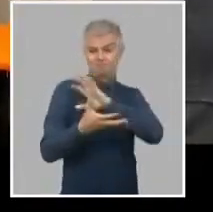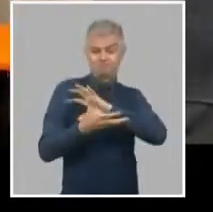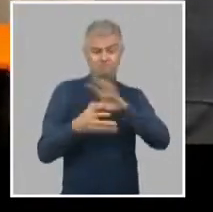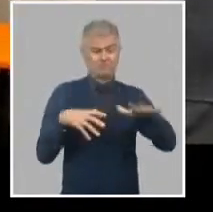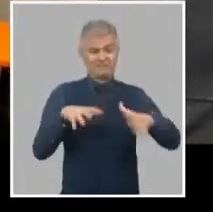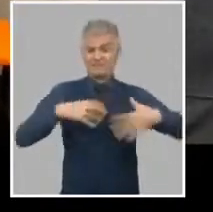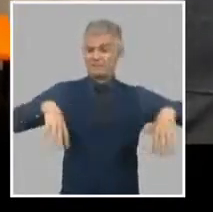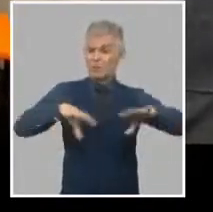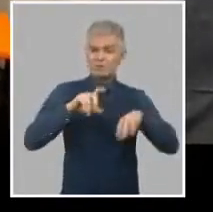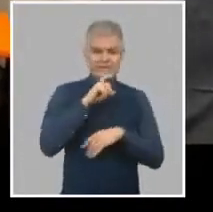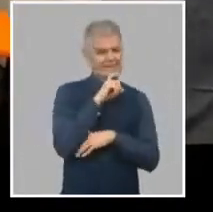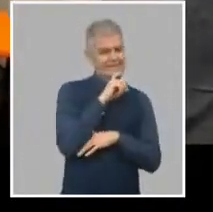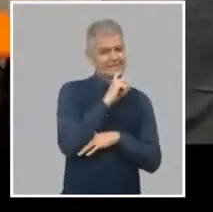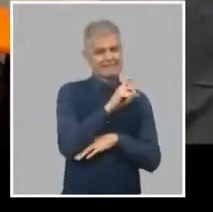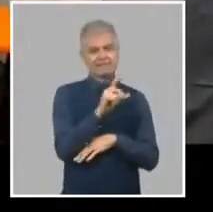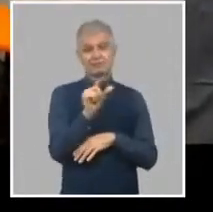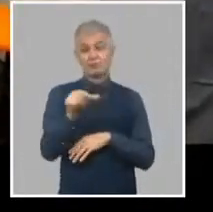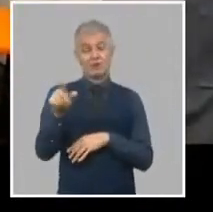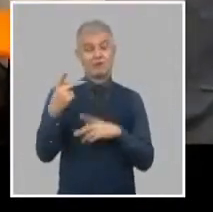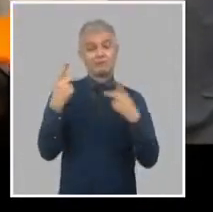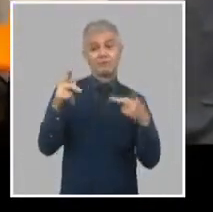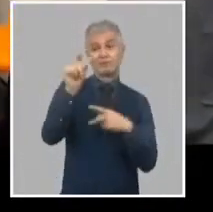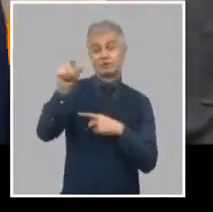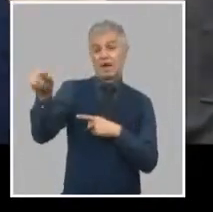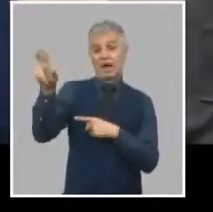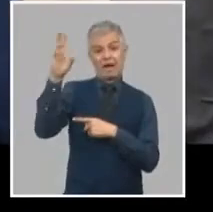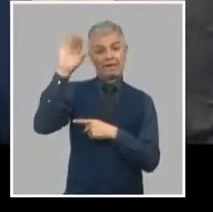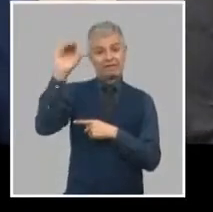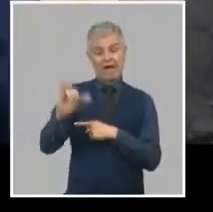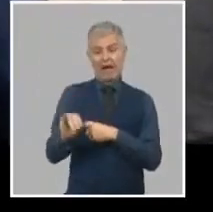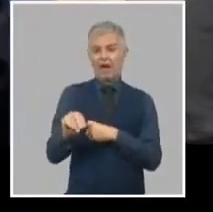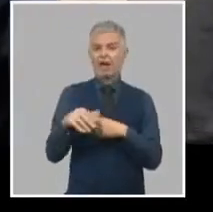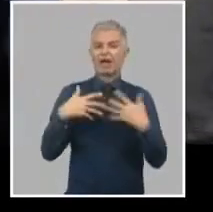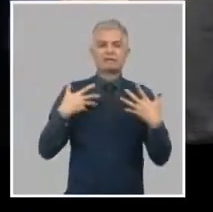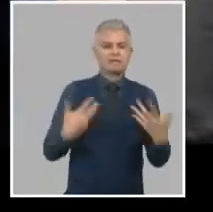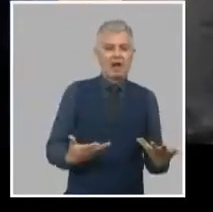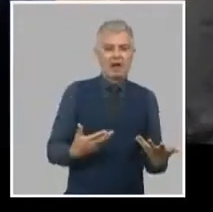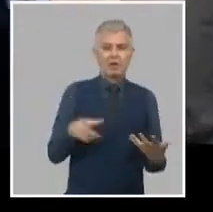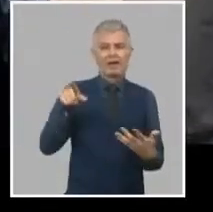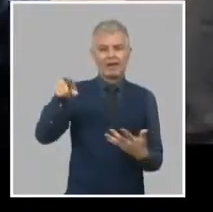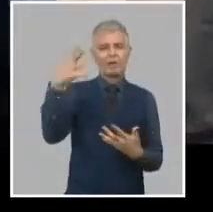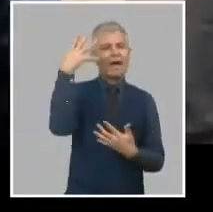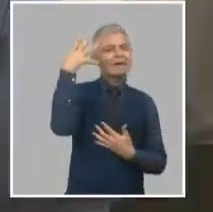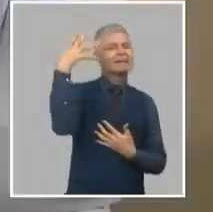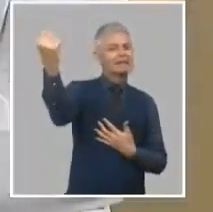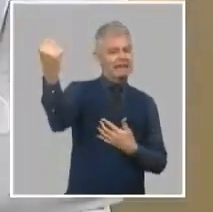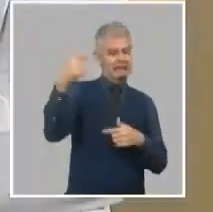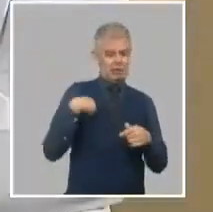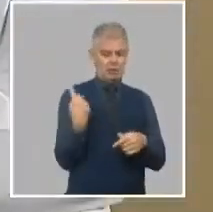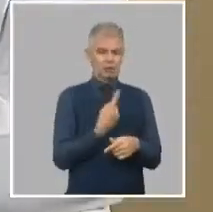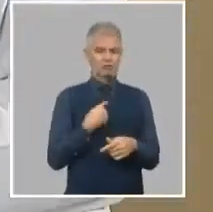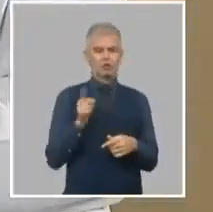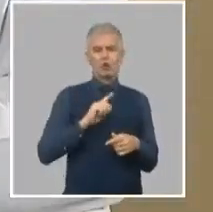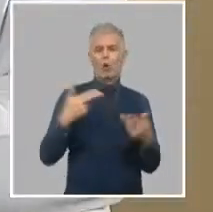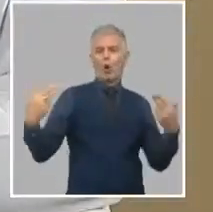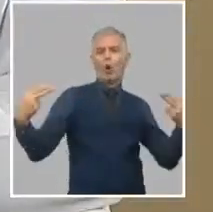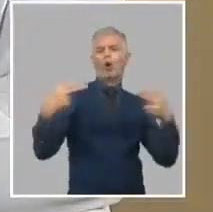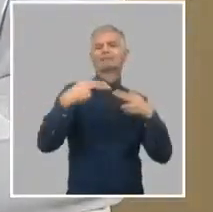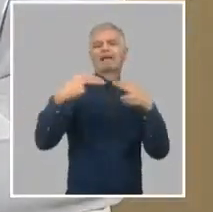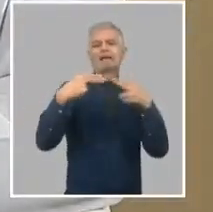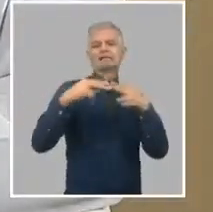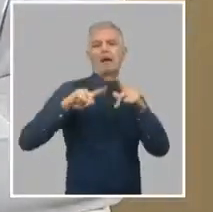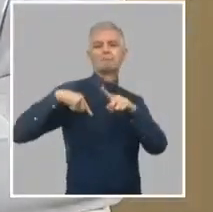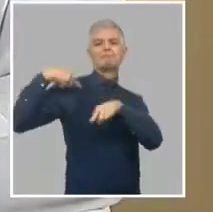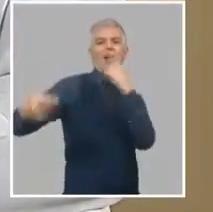agotamiento también que tenían esos profesionales. Y entendieron que nosotros íbamos realmente no a competir, sino a compartir con